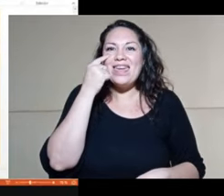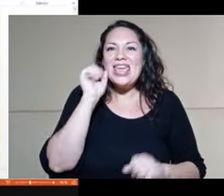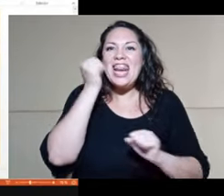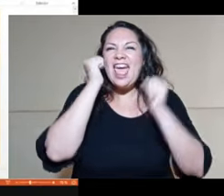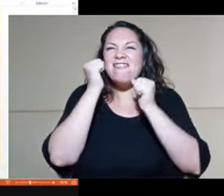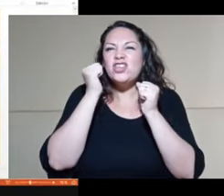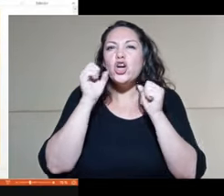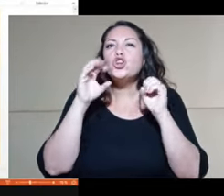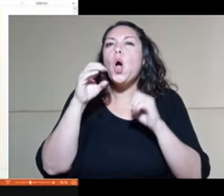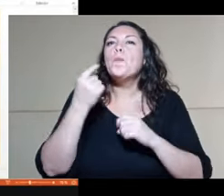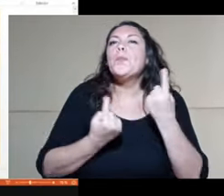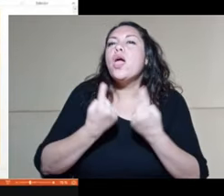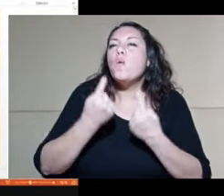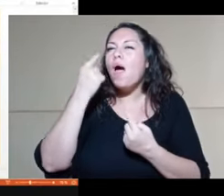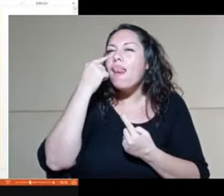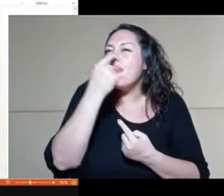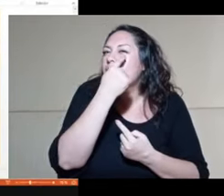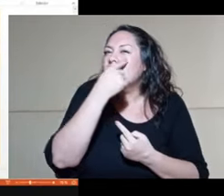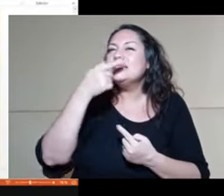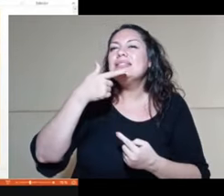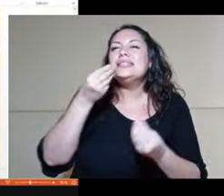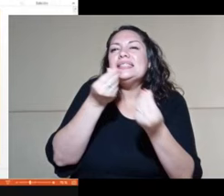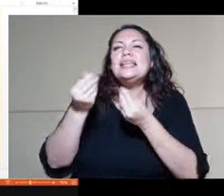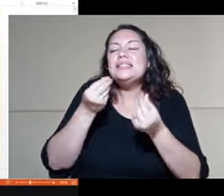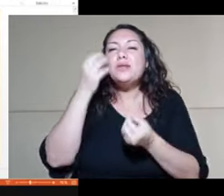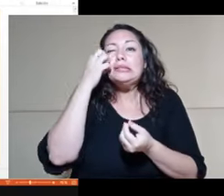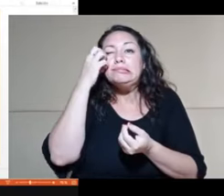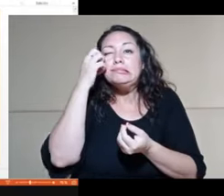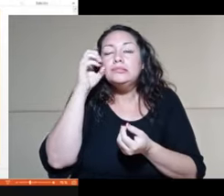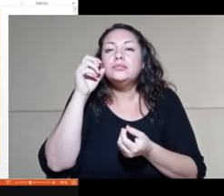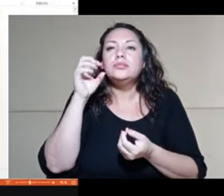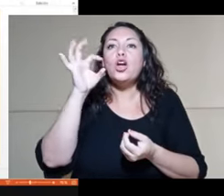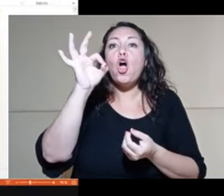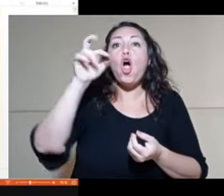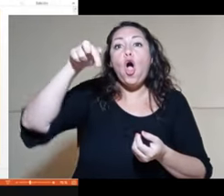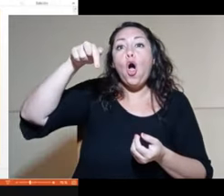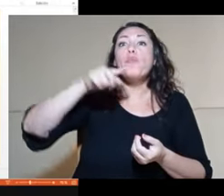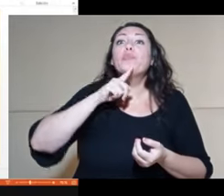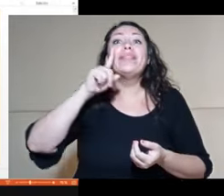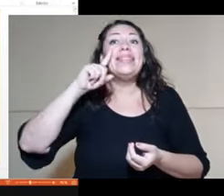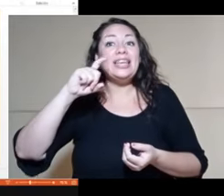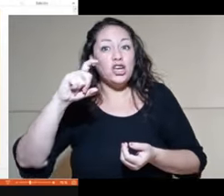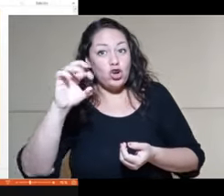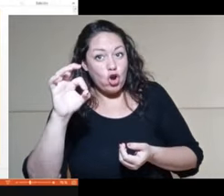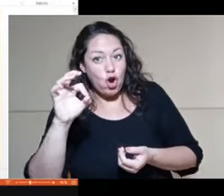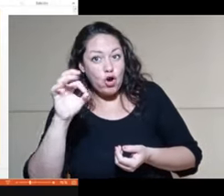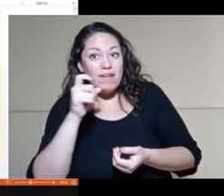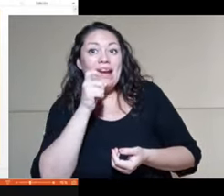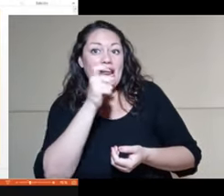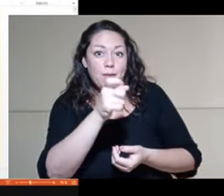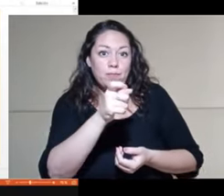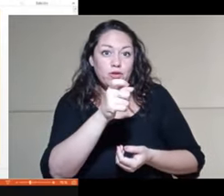qué nervio es el que está acá en el ojo. ¿Cuál es el nervio que nos da la sensibilidad acá al ojo? Que por eso nos pica, nos duele. El óptico.